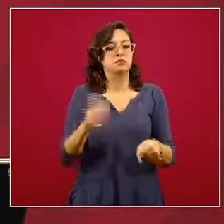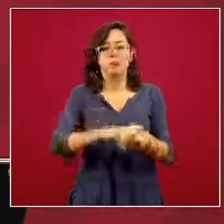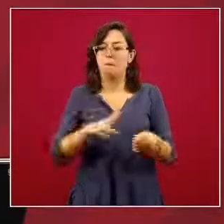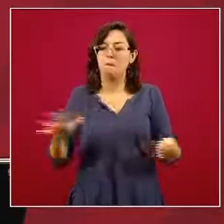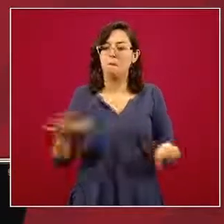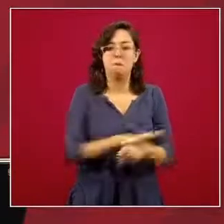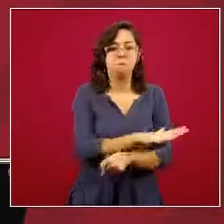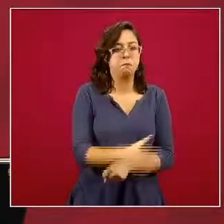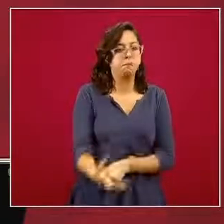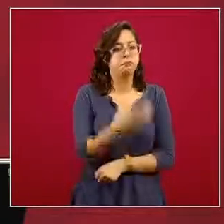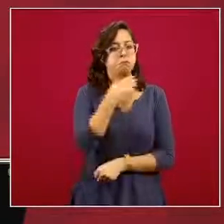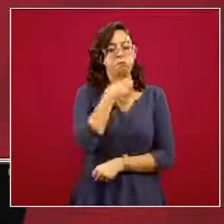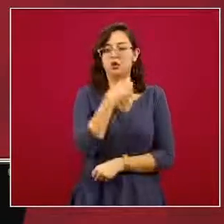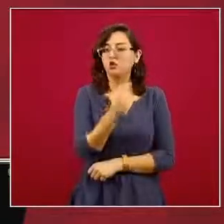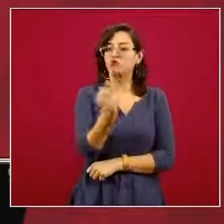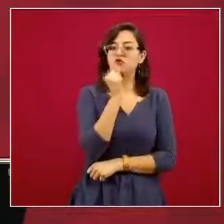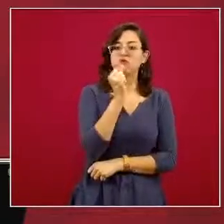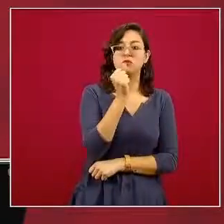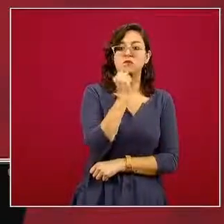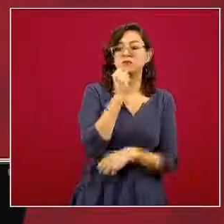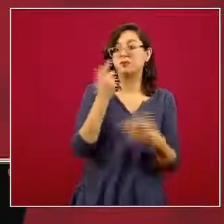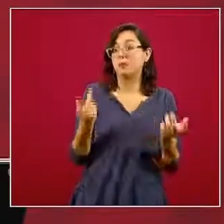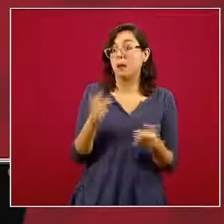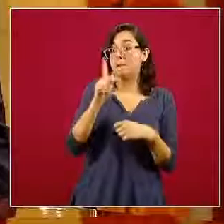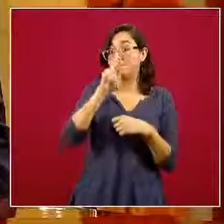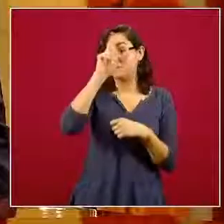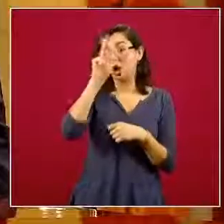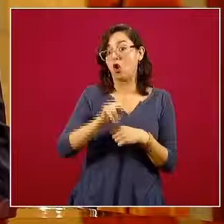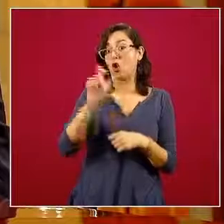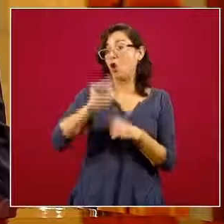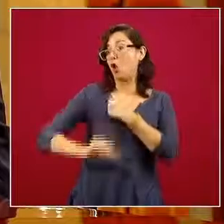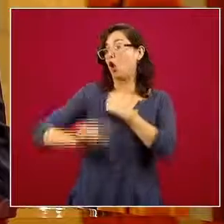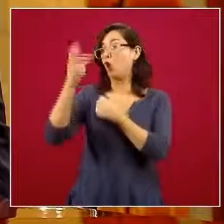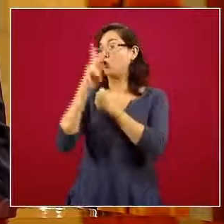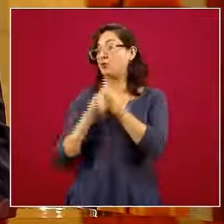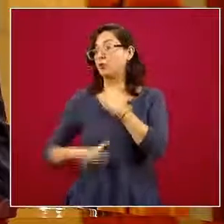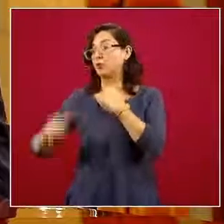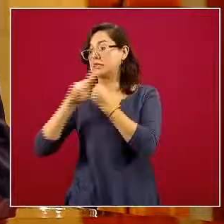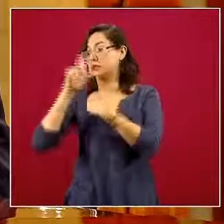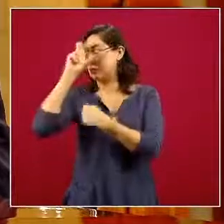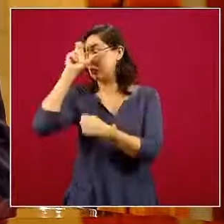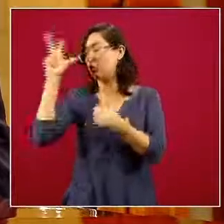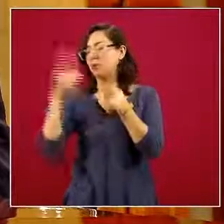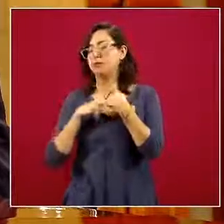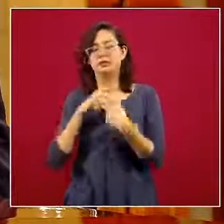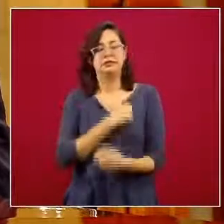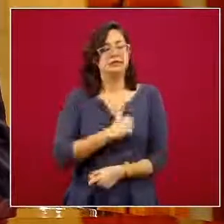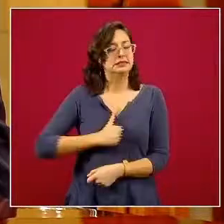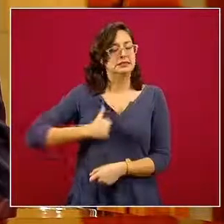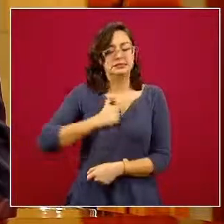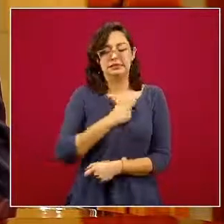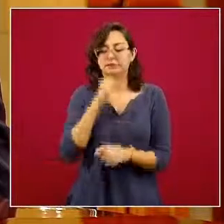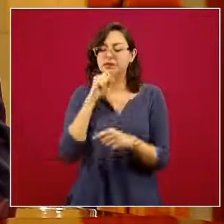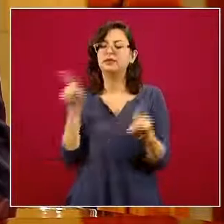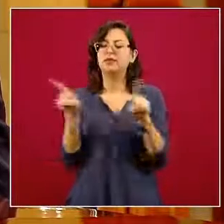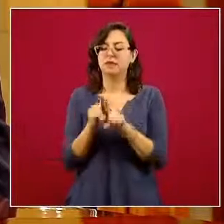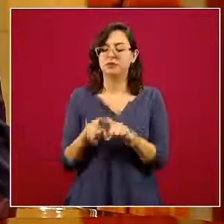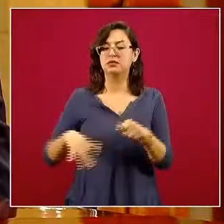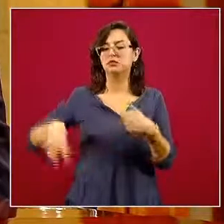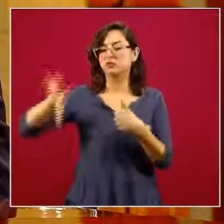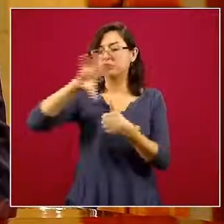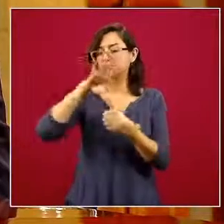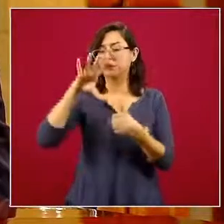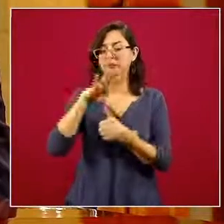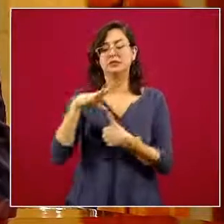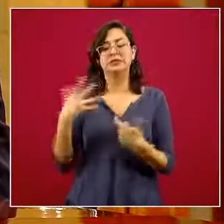lo que le pasó a algunos países, sobre todo en Europa Occidental, cosa que lamentamos mucho, y algunos aquí en Norteamérica también,